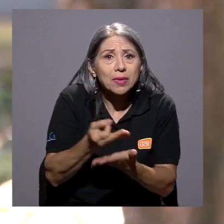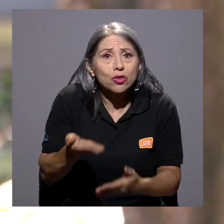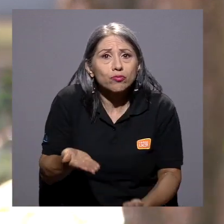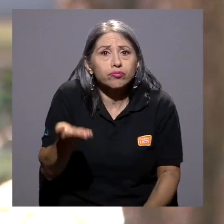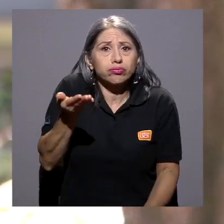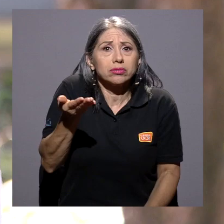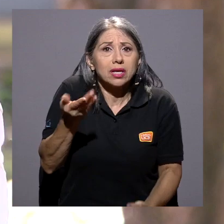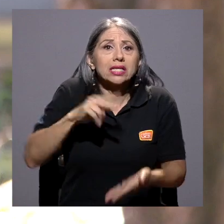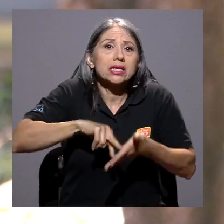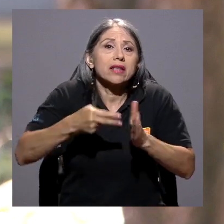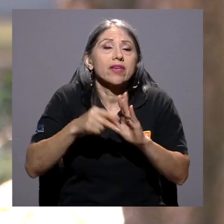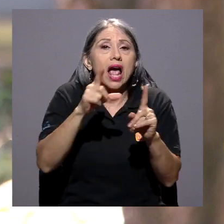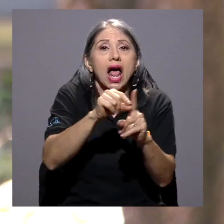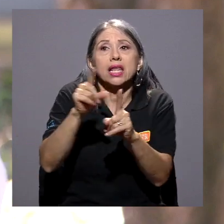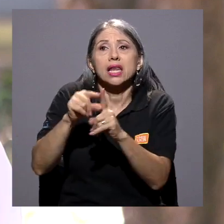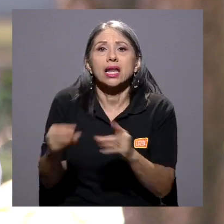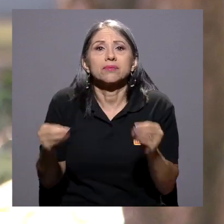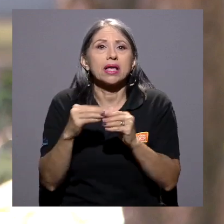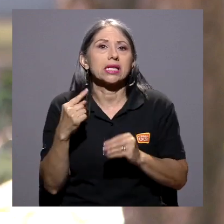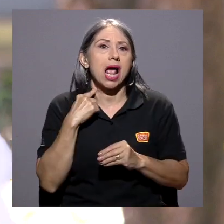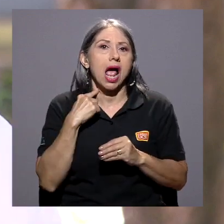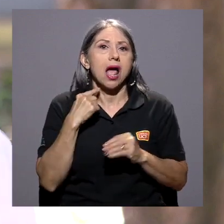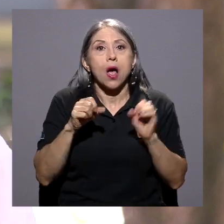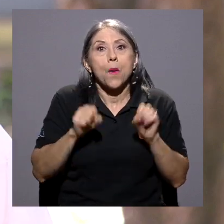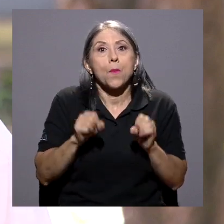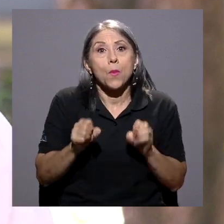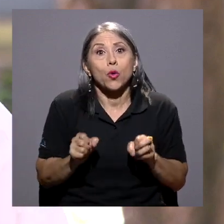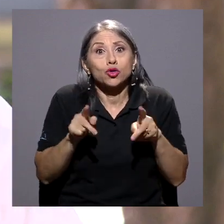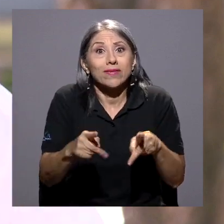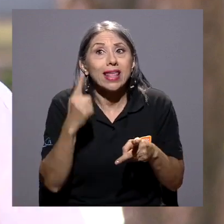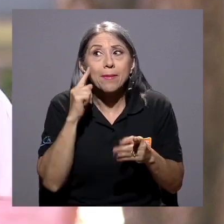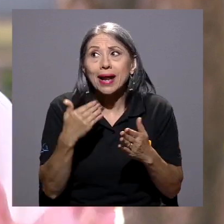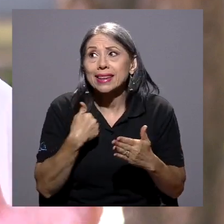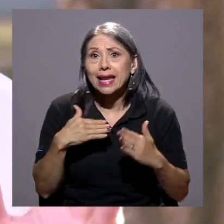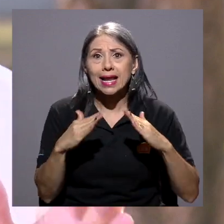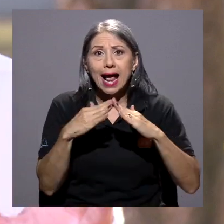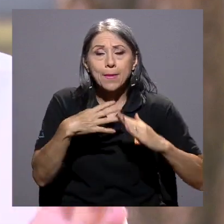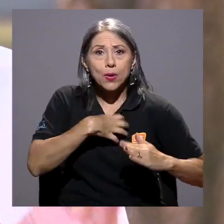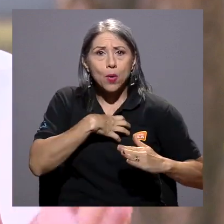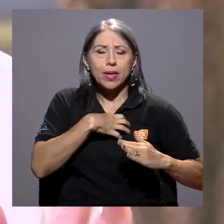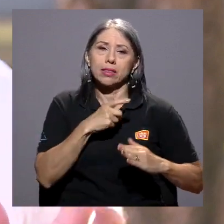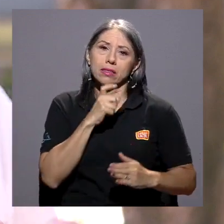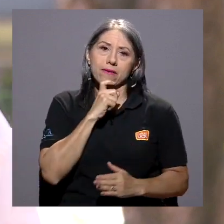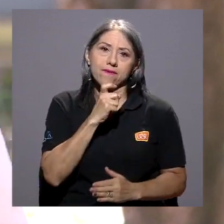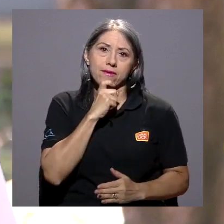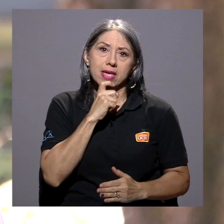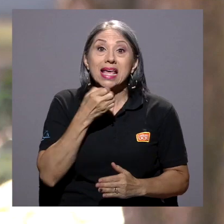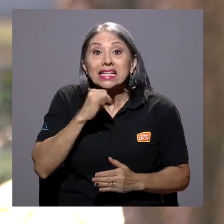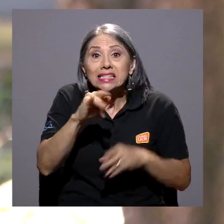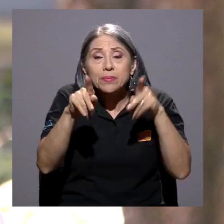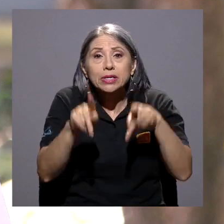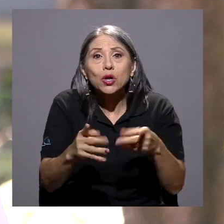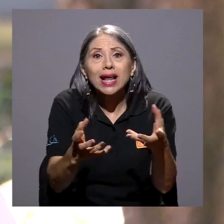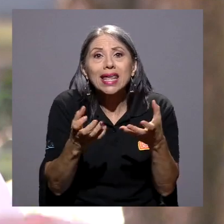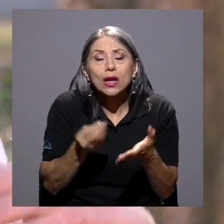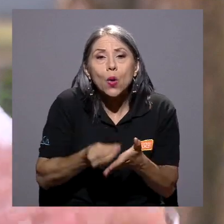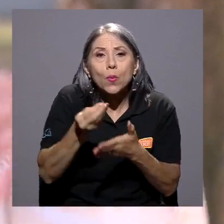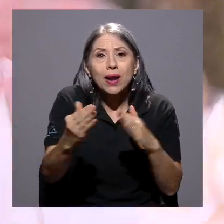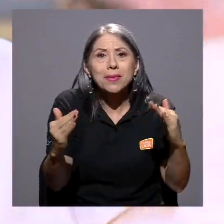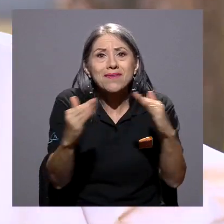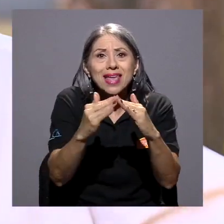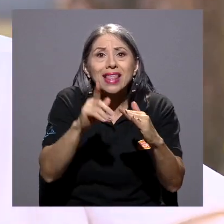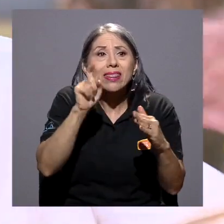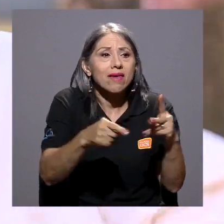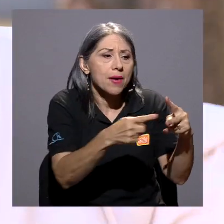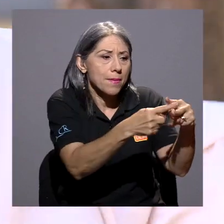en un incremento de los alquileres y la posibilidad de tener vivienda. Entonces, una persona ahorita, si quiere adquirir una vivienda, va a tener que pagar